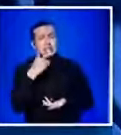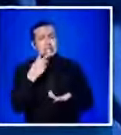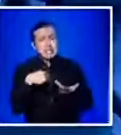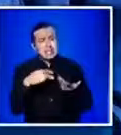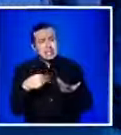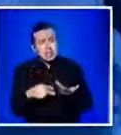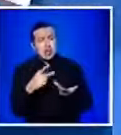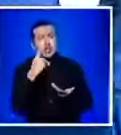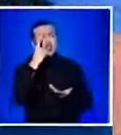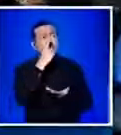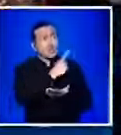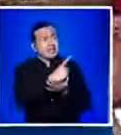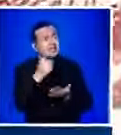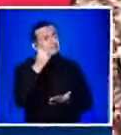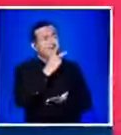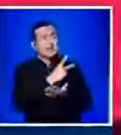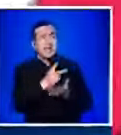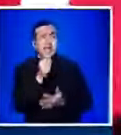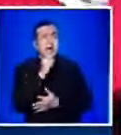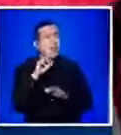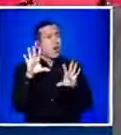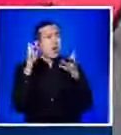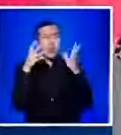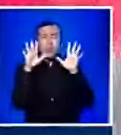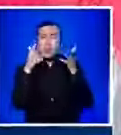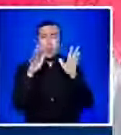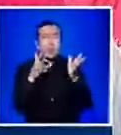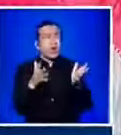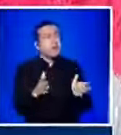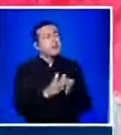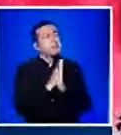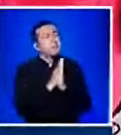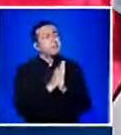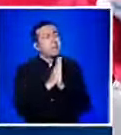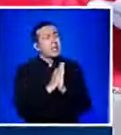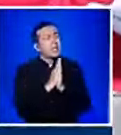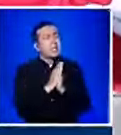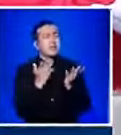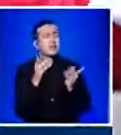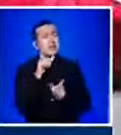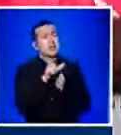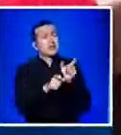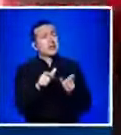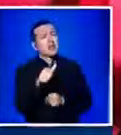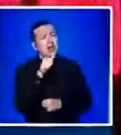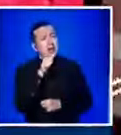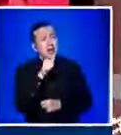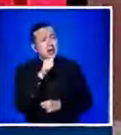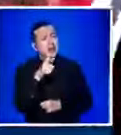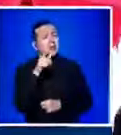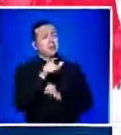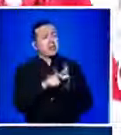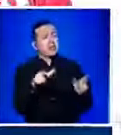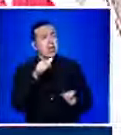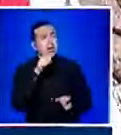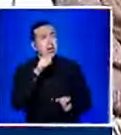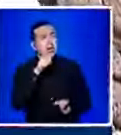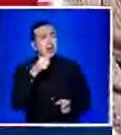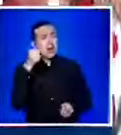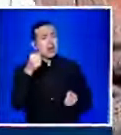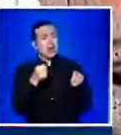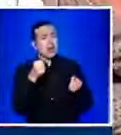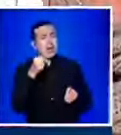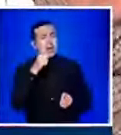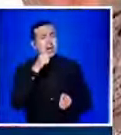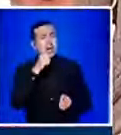Son dos semanas sin agua, señores. Nosotros pedimos que a los aguateros, a los aguateros que vienen a soltar